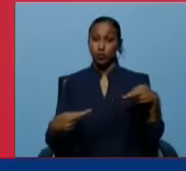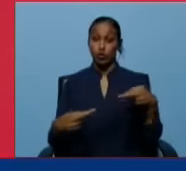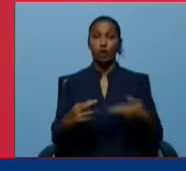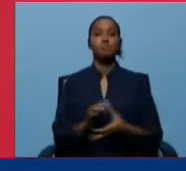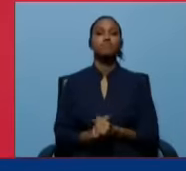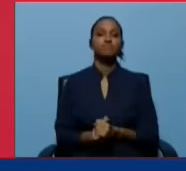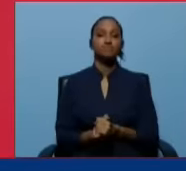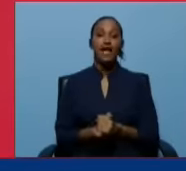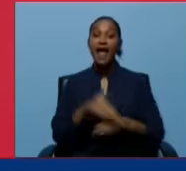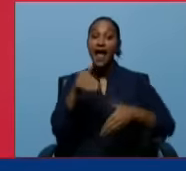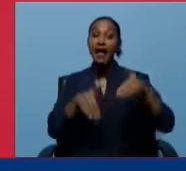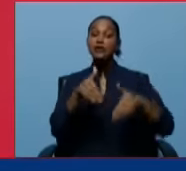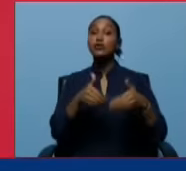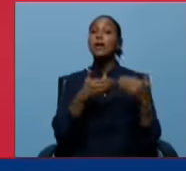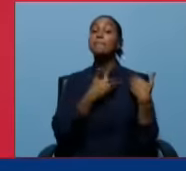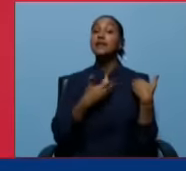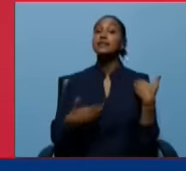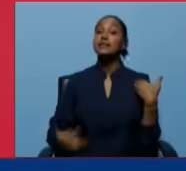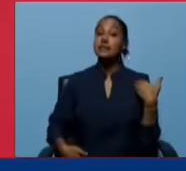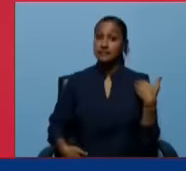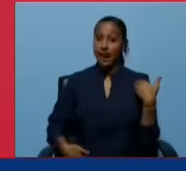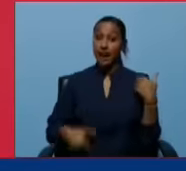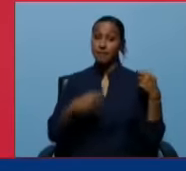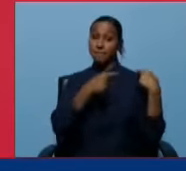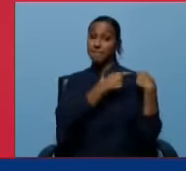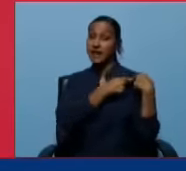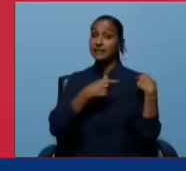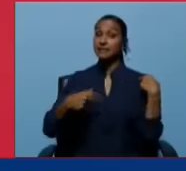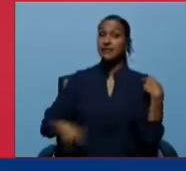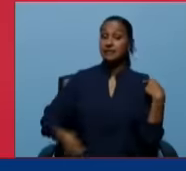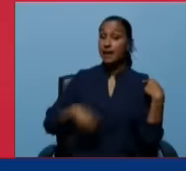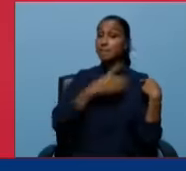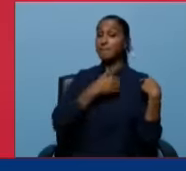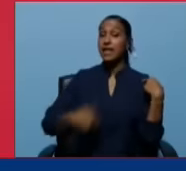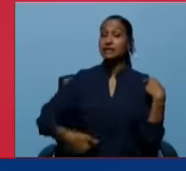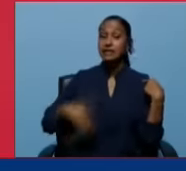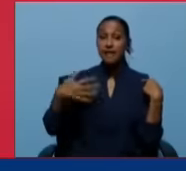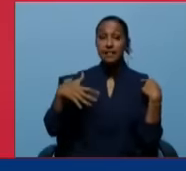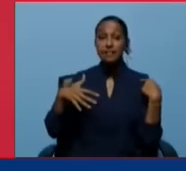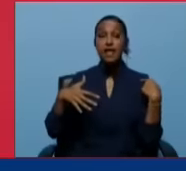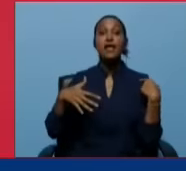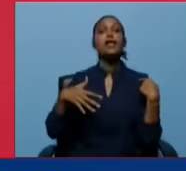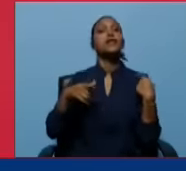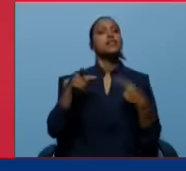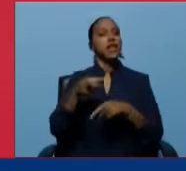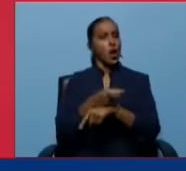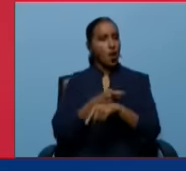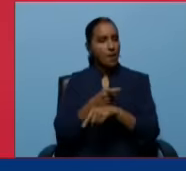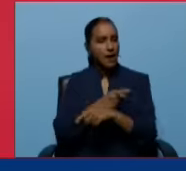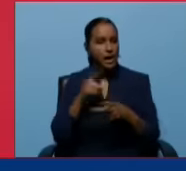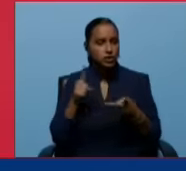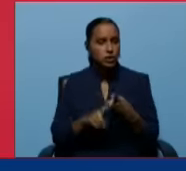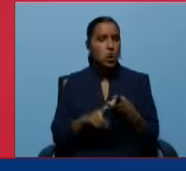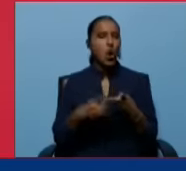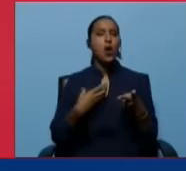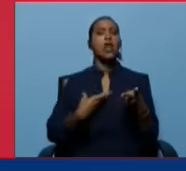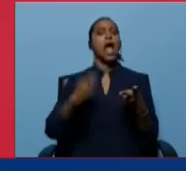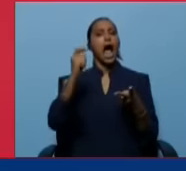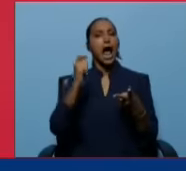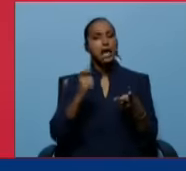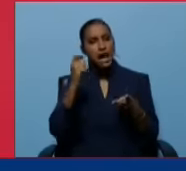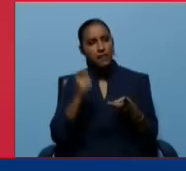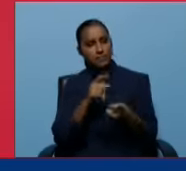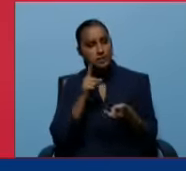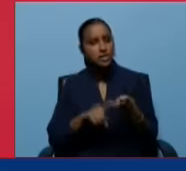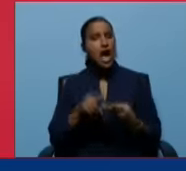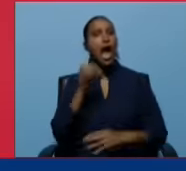Elecciones presidenciales, de gobernaciones, de alcaldías, de la Asamblea Nacional, que